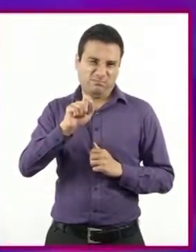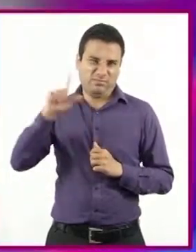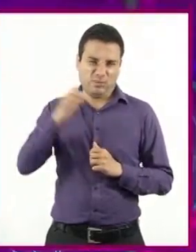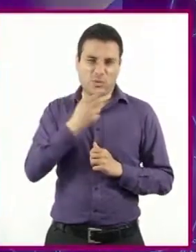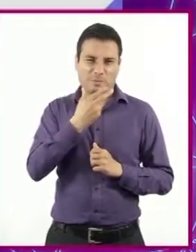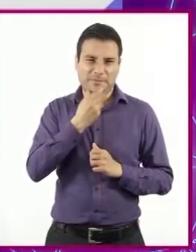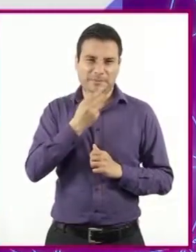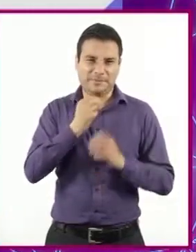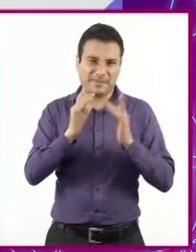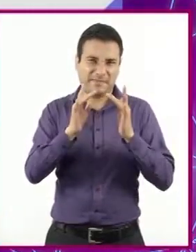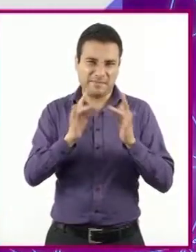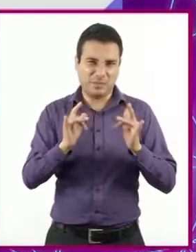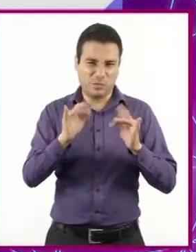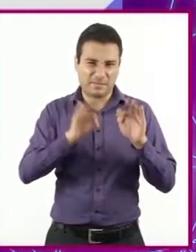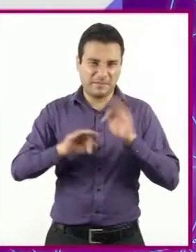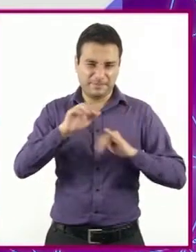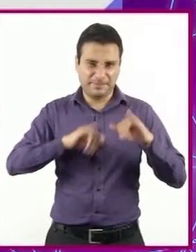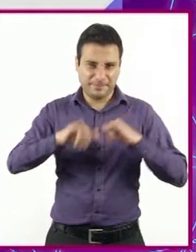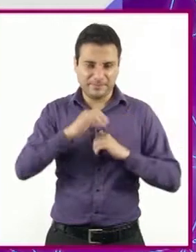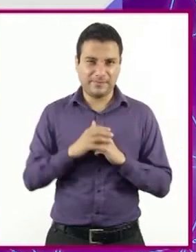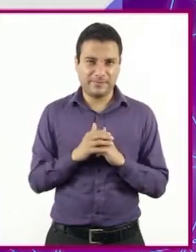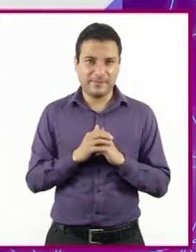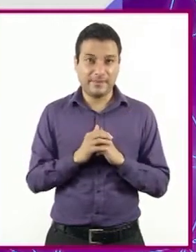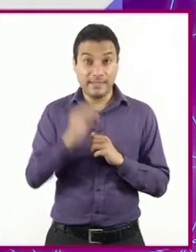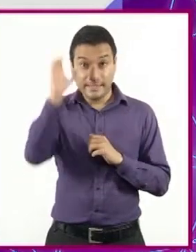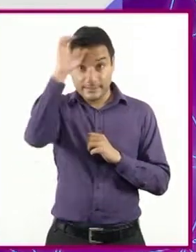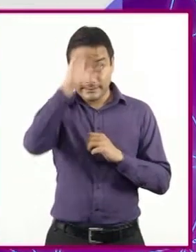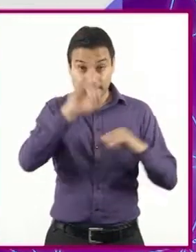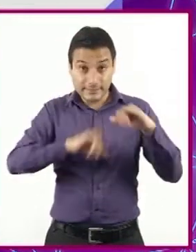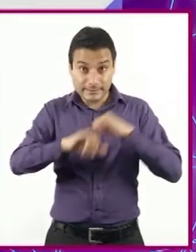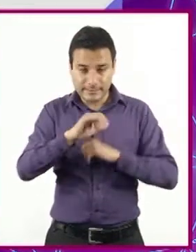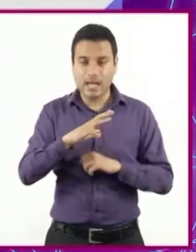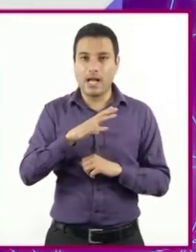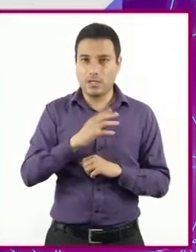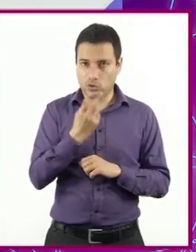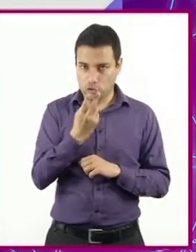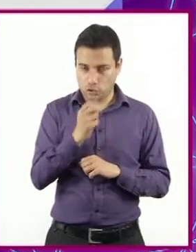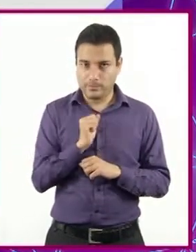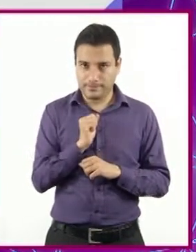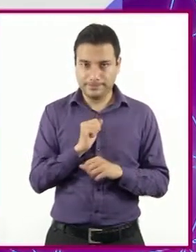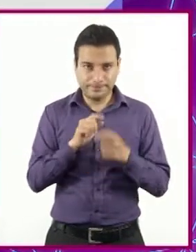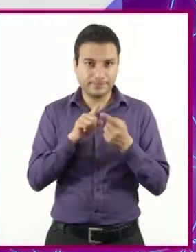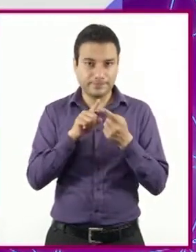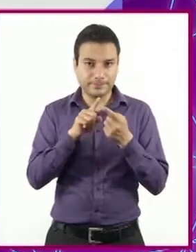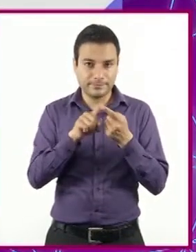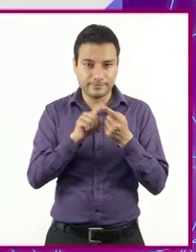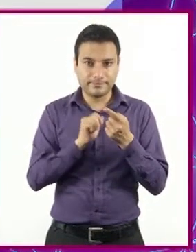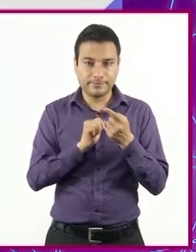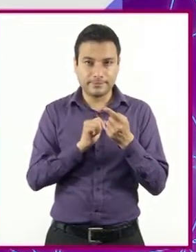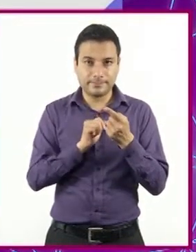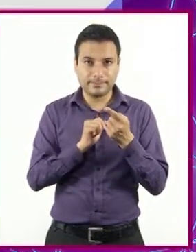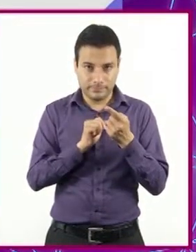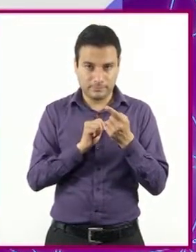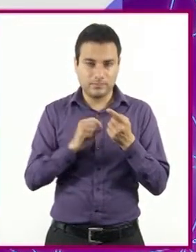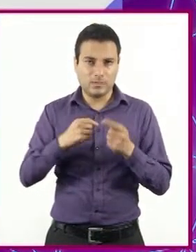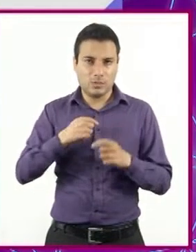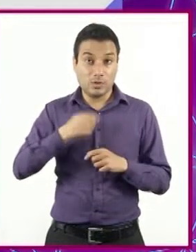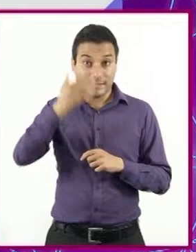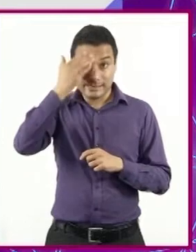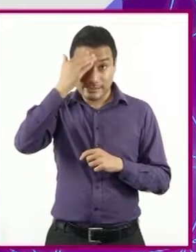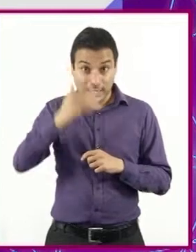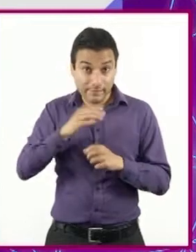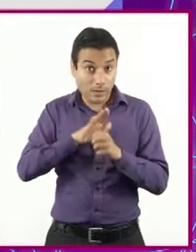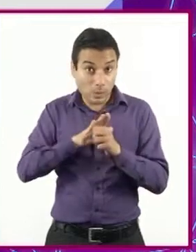francés. La ciencia está hecha de dos partes. Primera, saber que se sabe lo que se